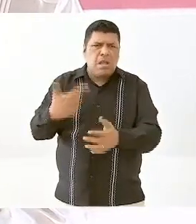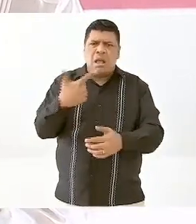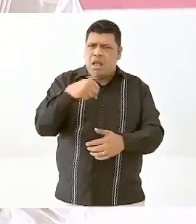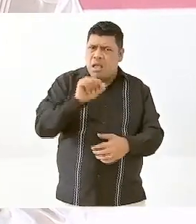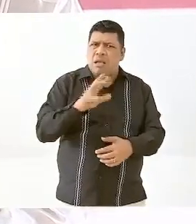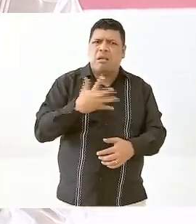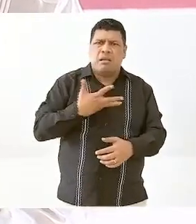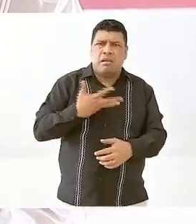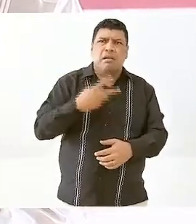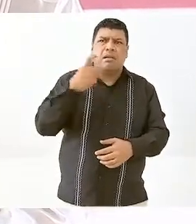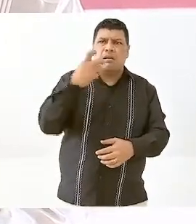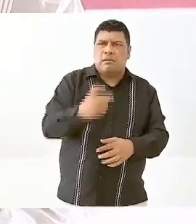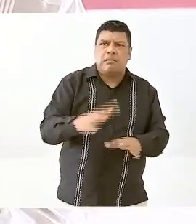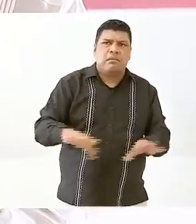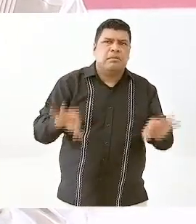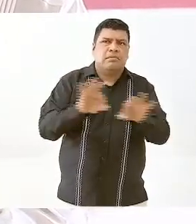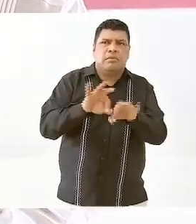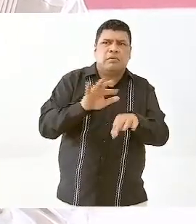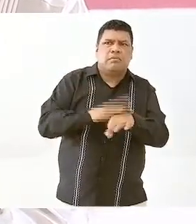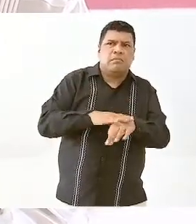Esos ductos van a ser